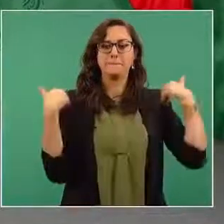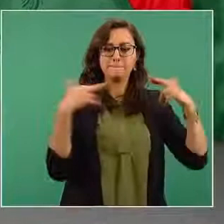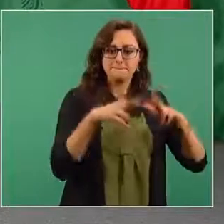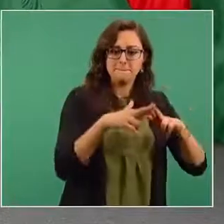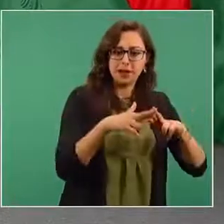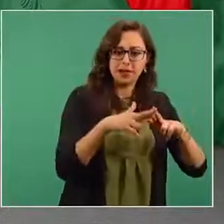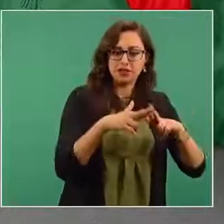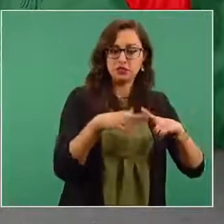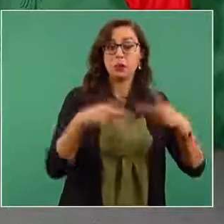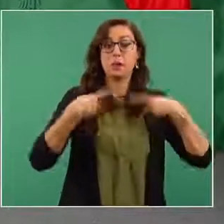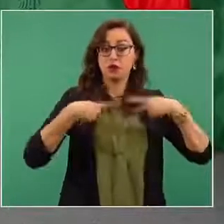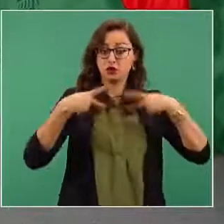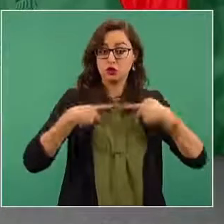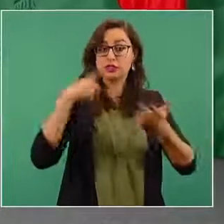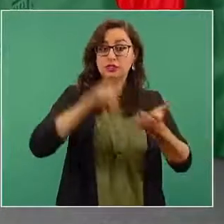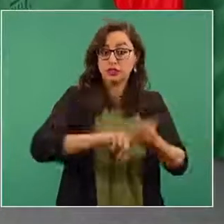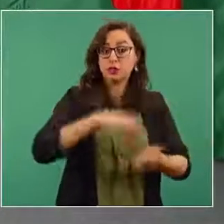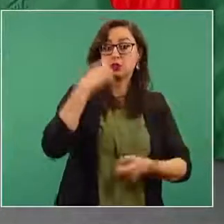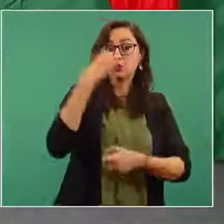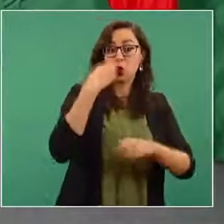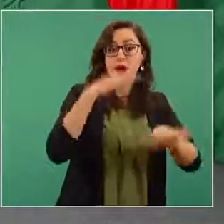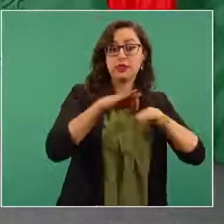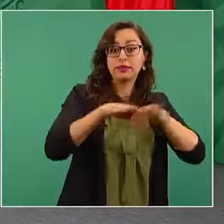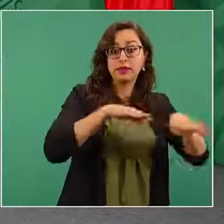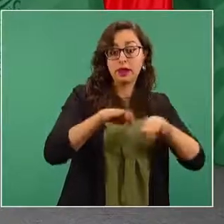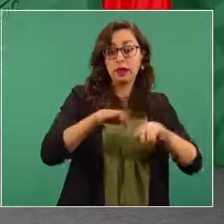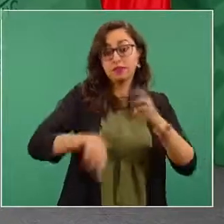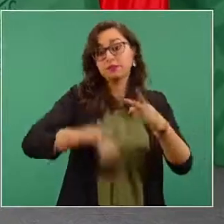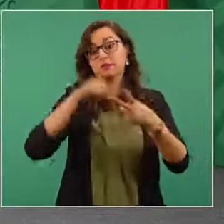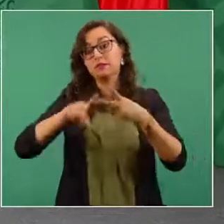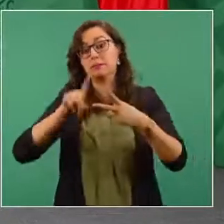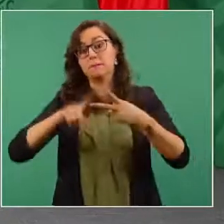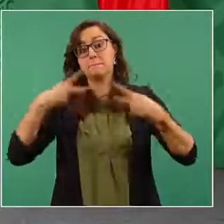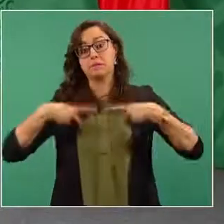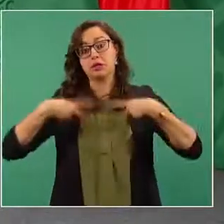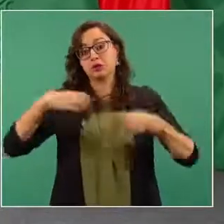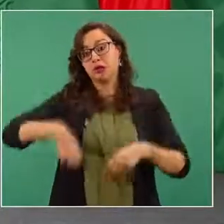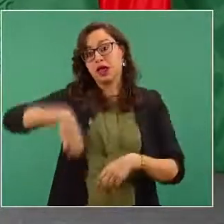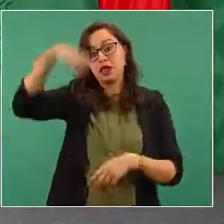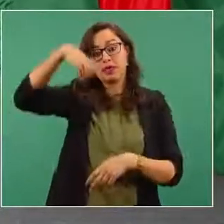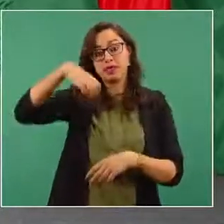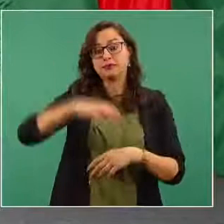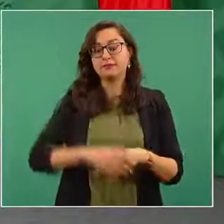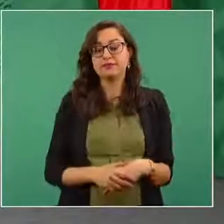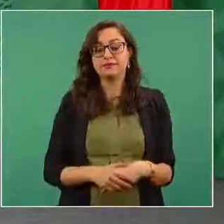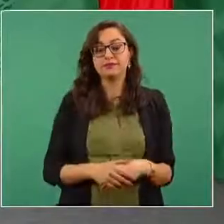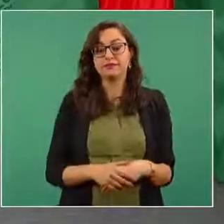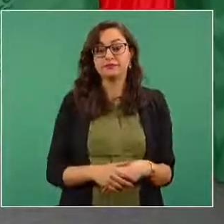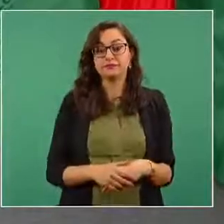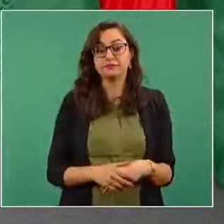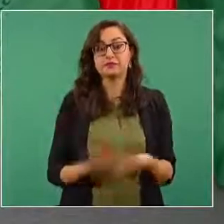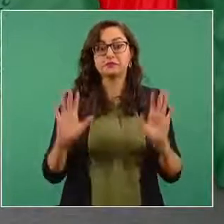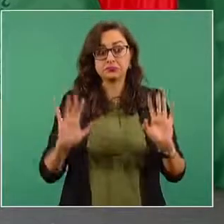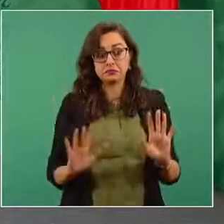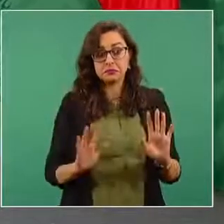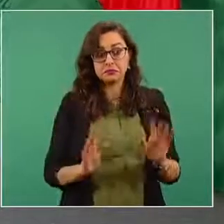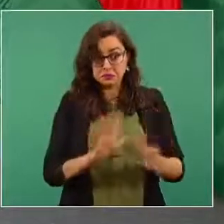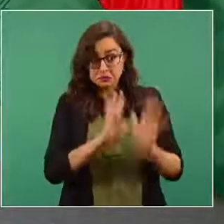maestros, del personal educativo y de los adultos mayores. Ya eso nos daría